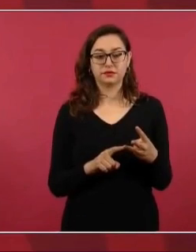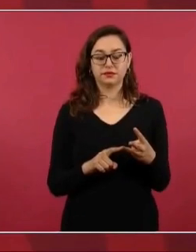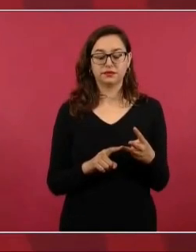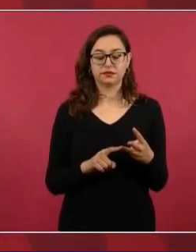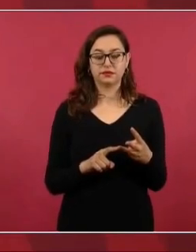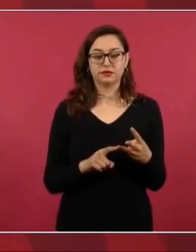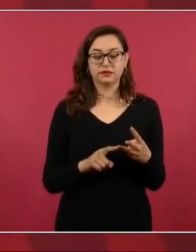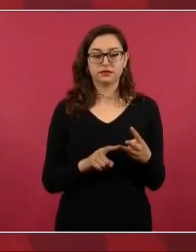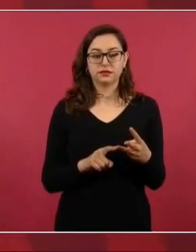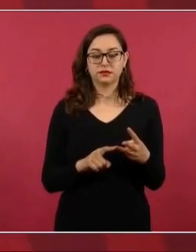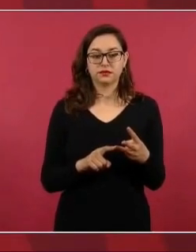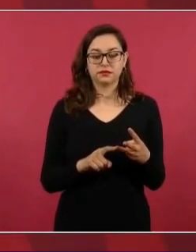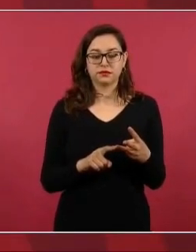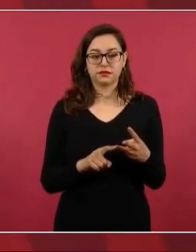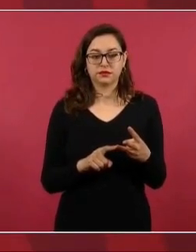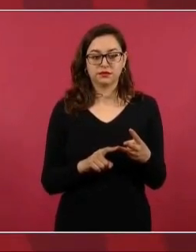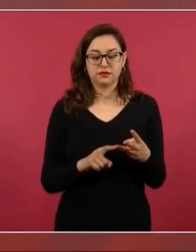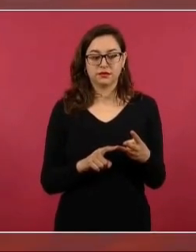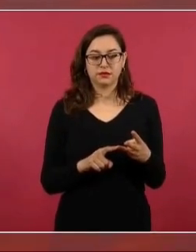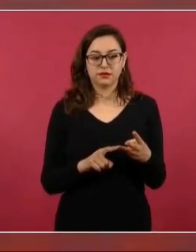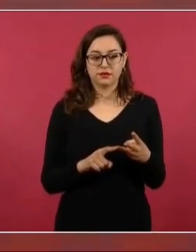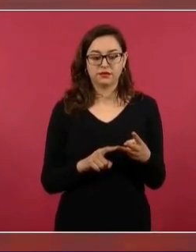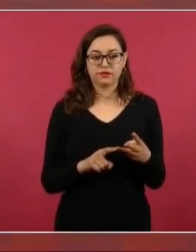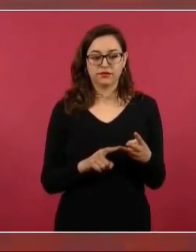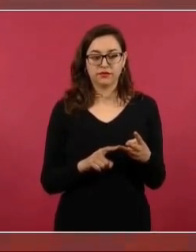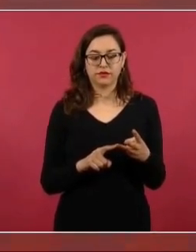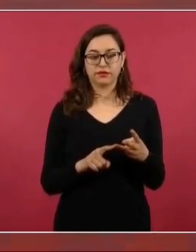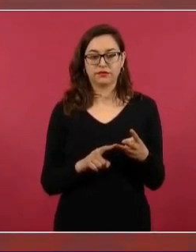juicio práctico.